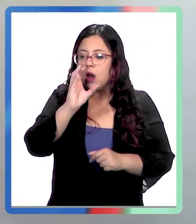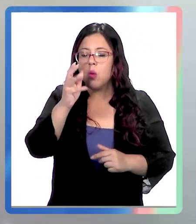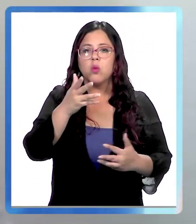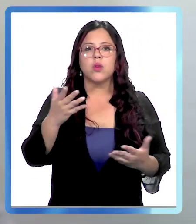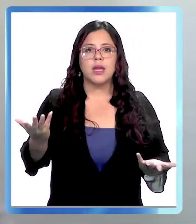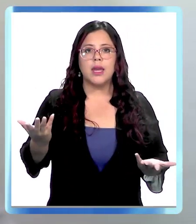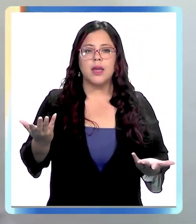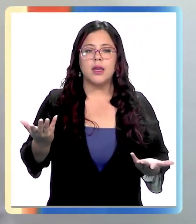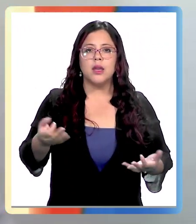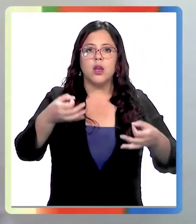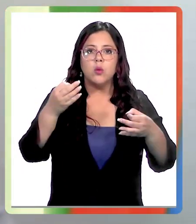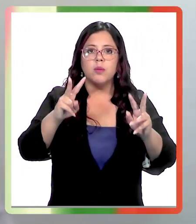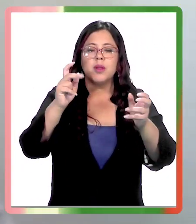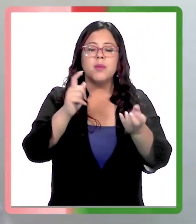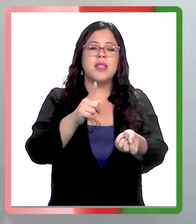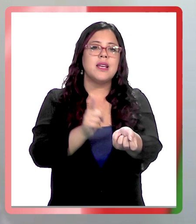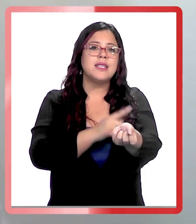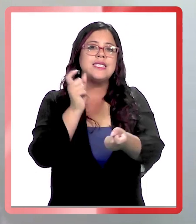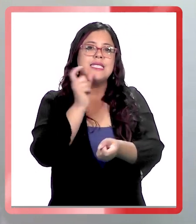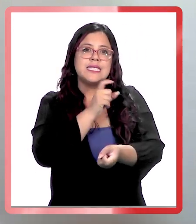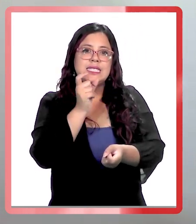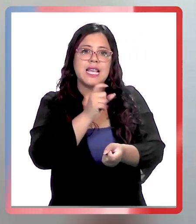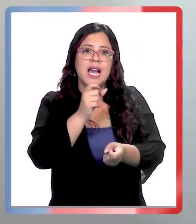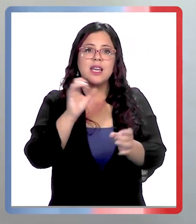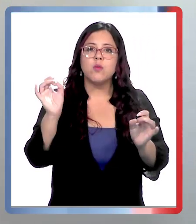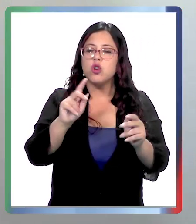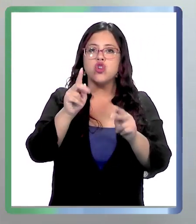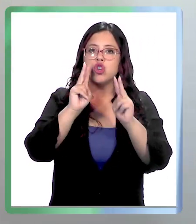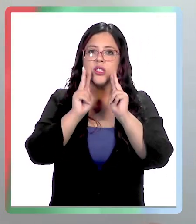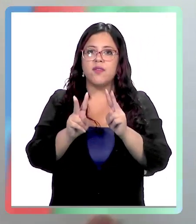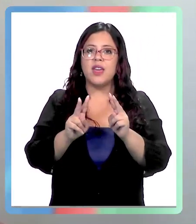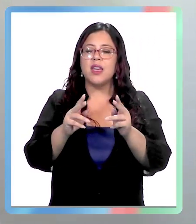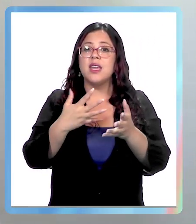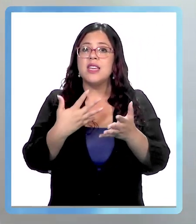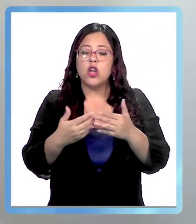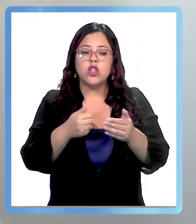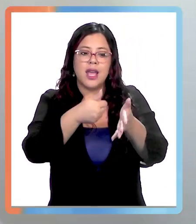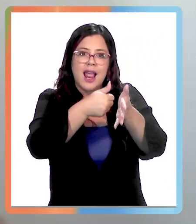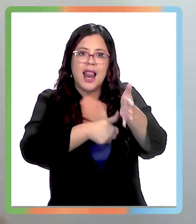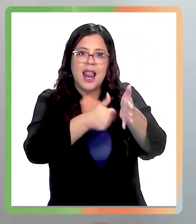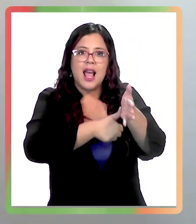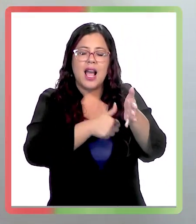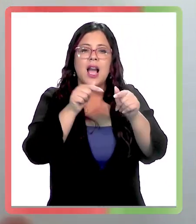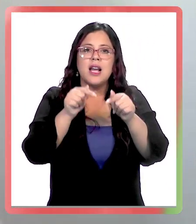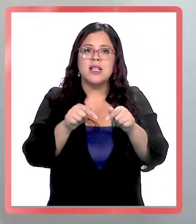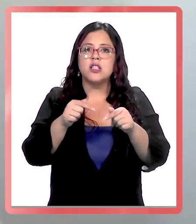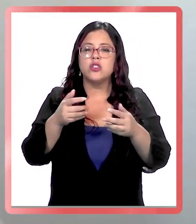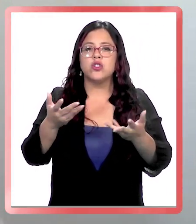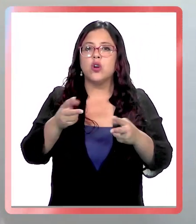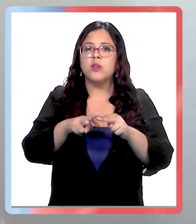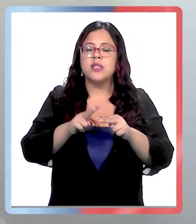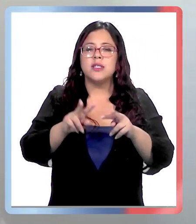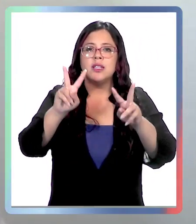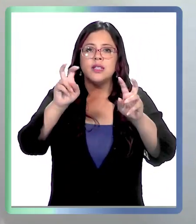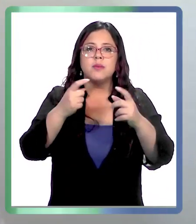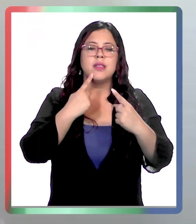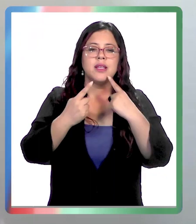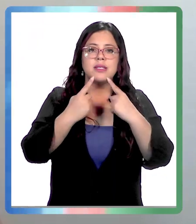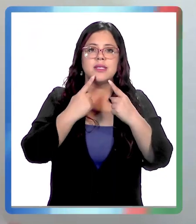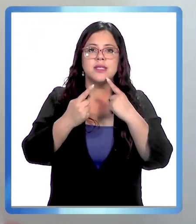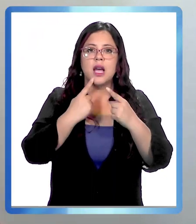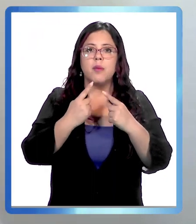colorectal. Y en esos pacientes es en aquellos en quienes recomendamos a partir de los 45